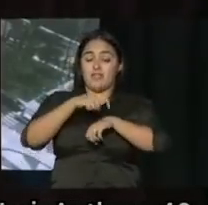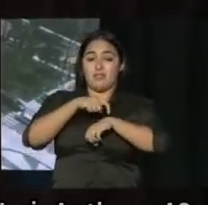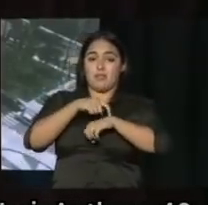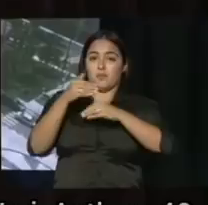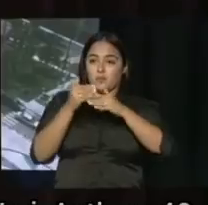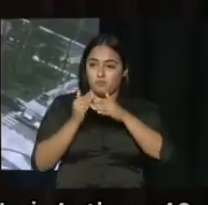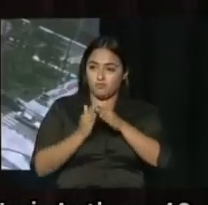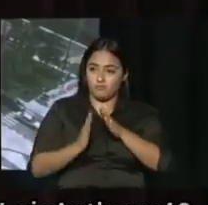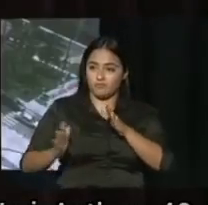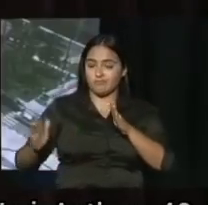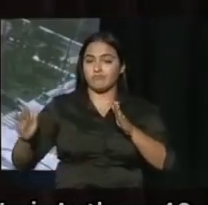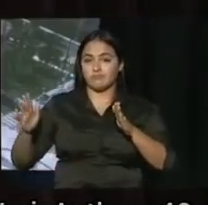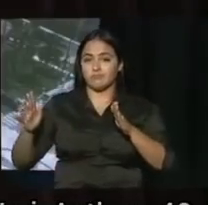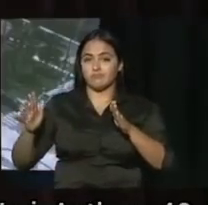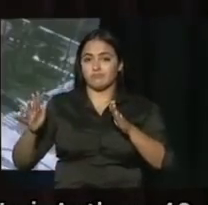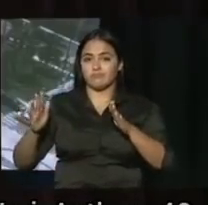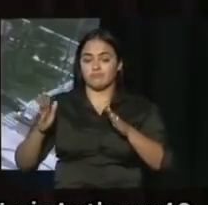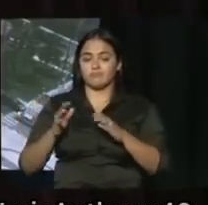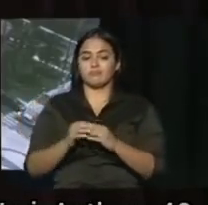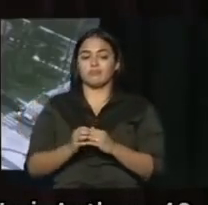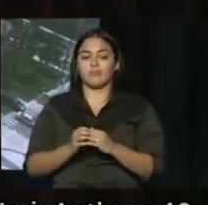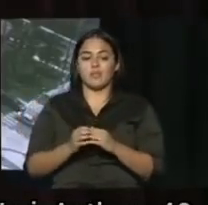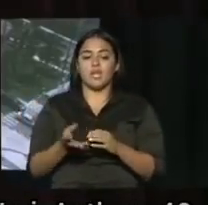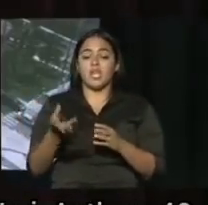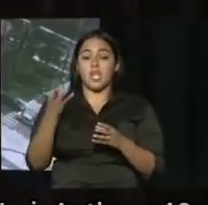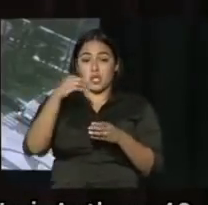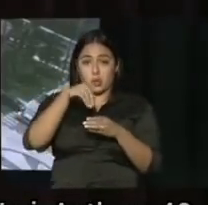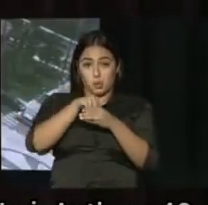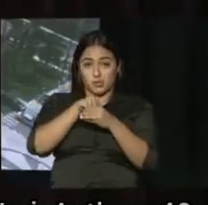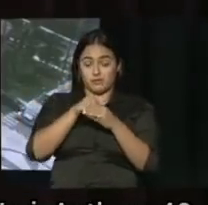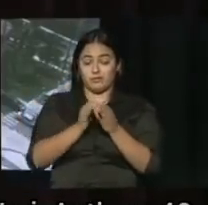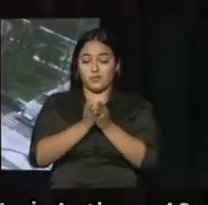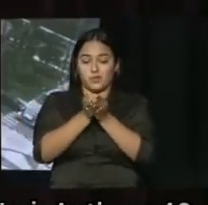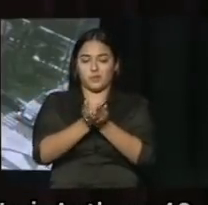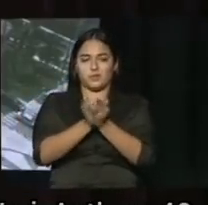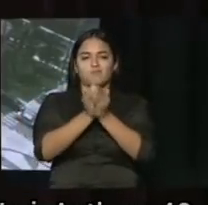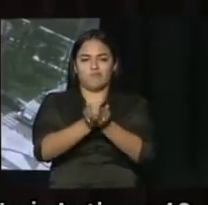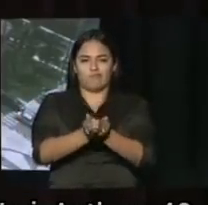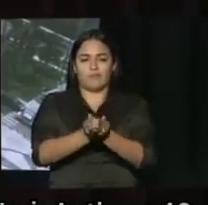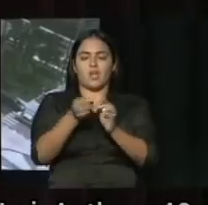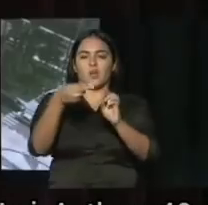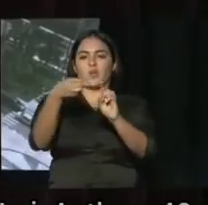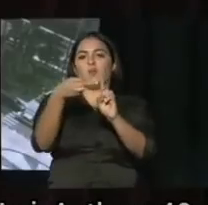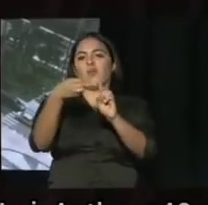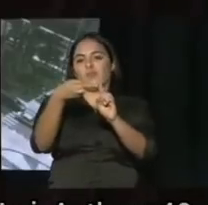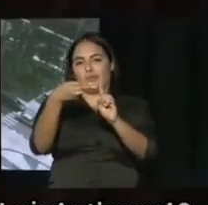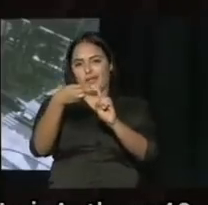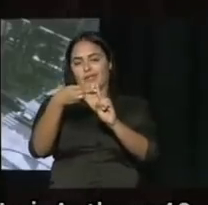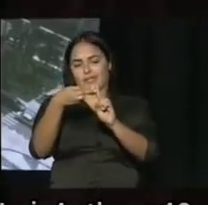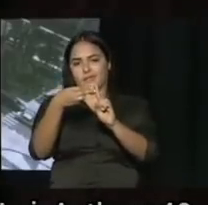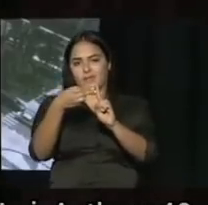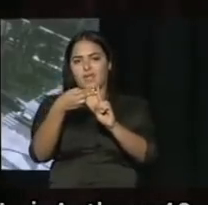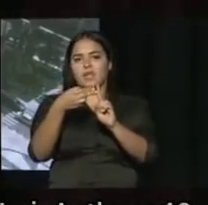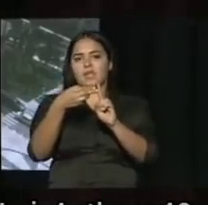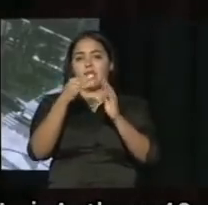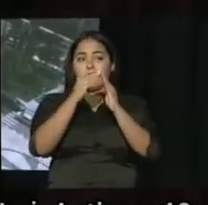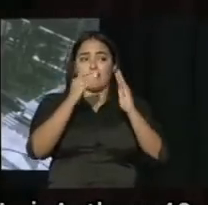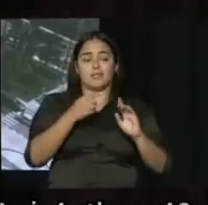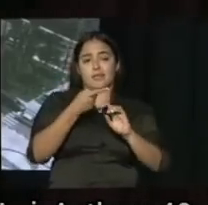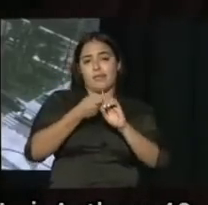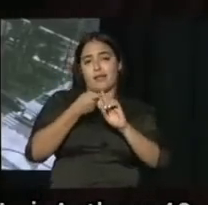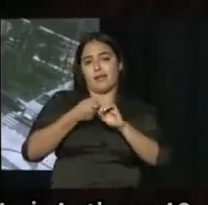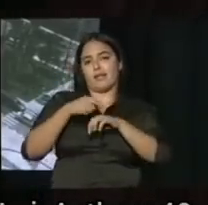en todas las modalidades del turismo, incluyendo los cruceros y las estadías en hoteles, paradores y propiedades de alquiler a